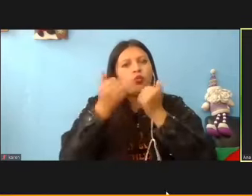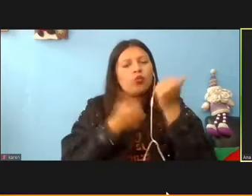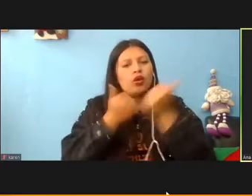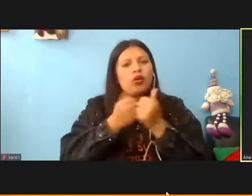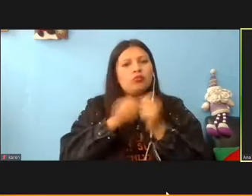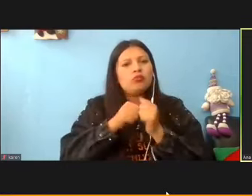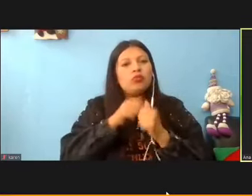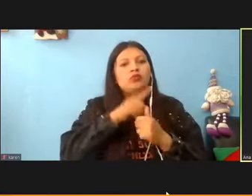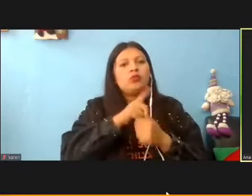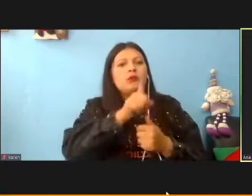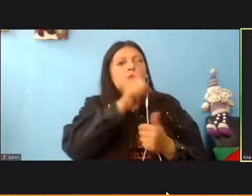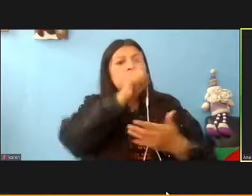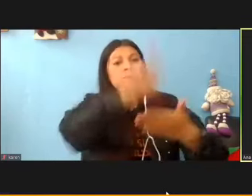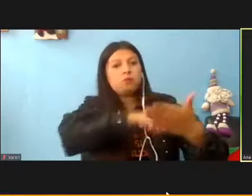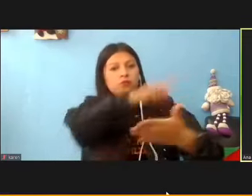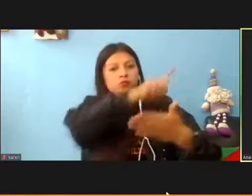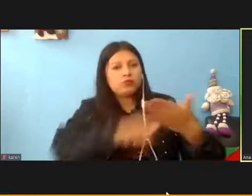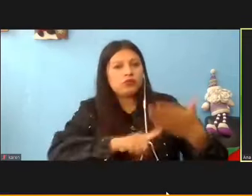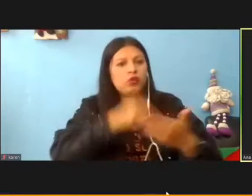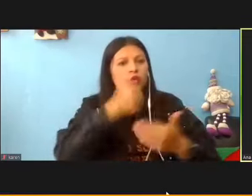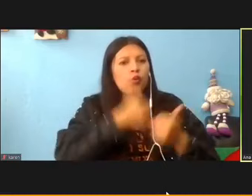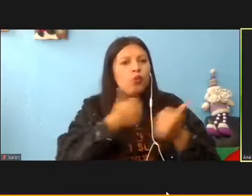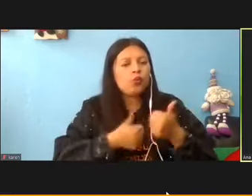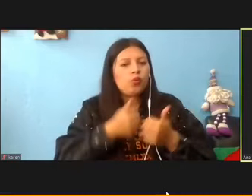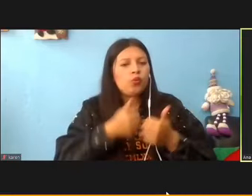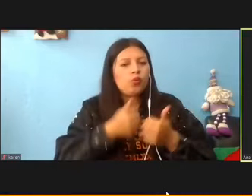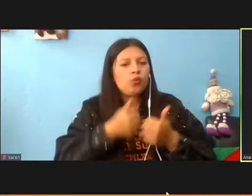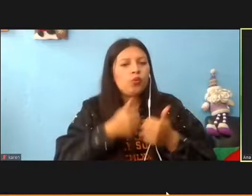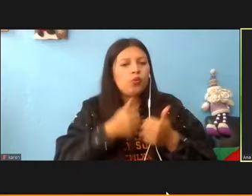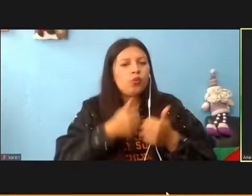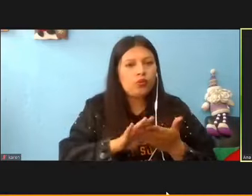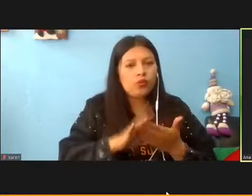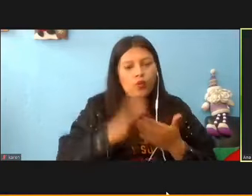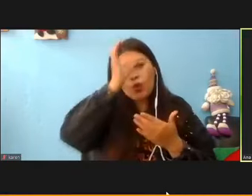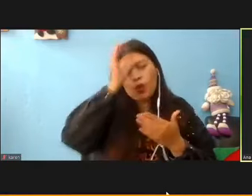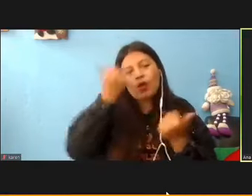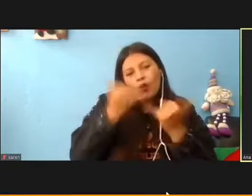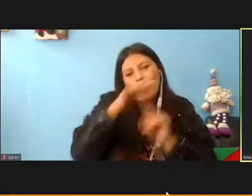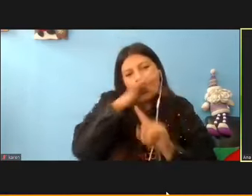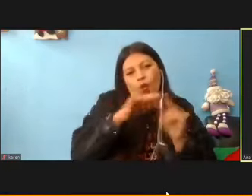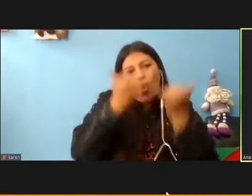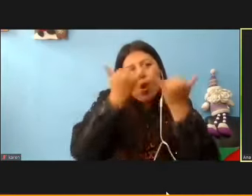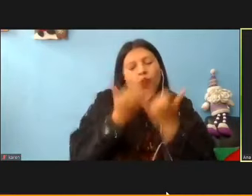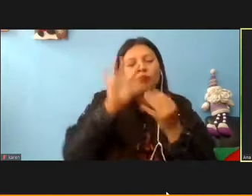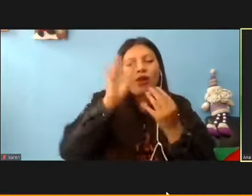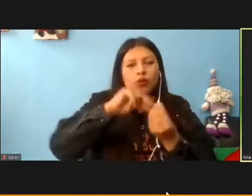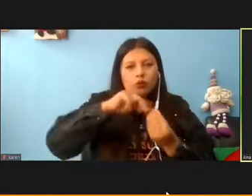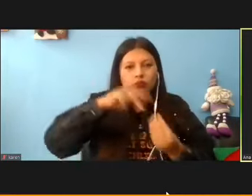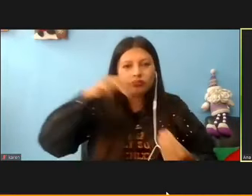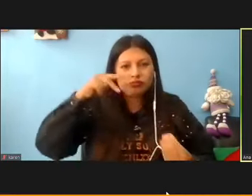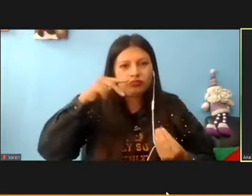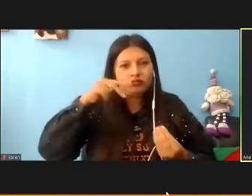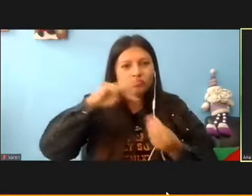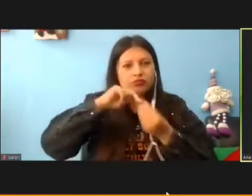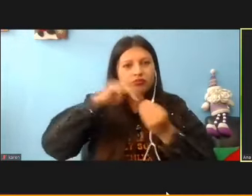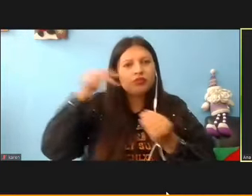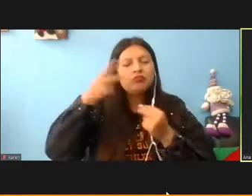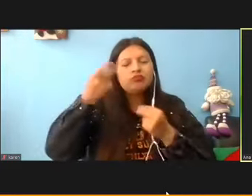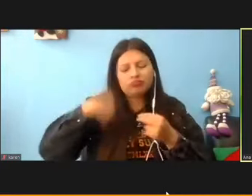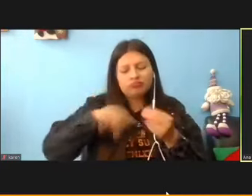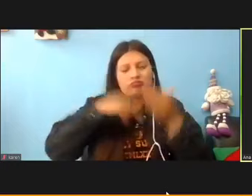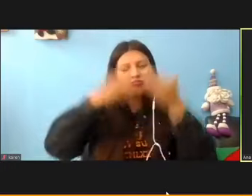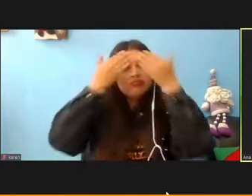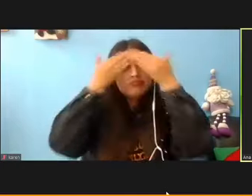censura y el negacionismo, por lo menos también en este contexto actual y de crisis de nuestras